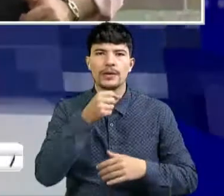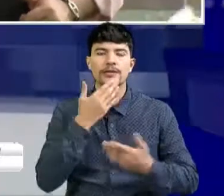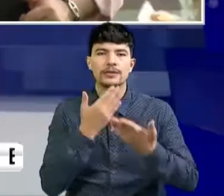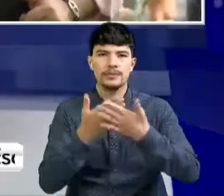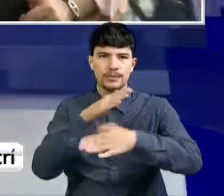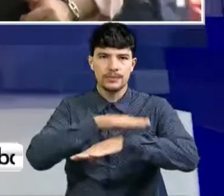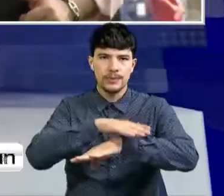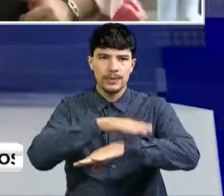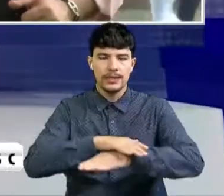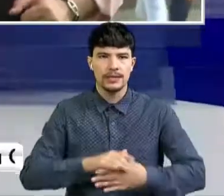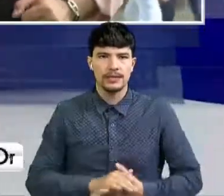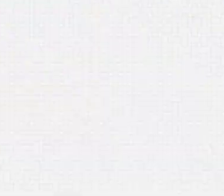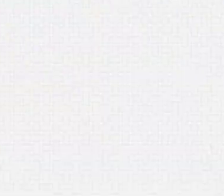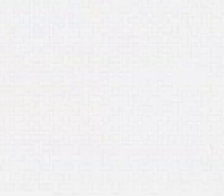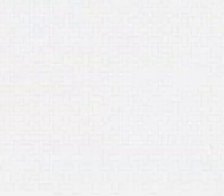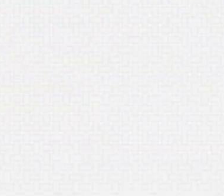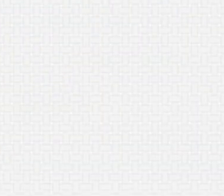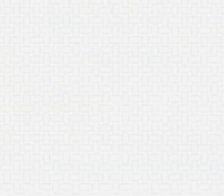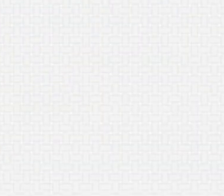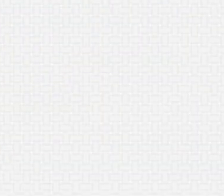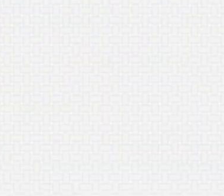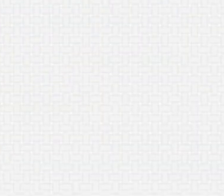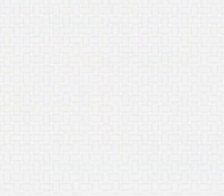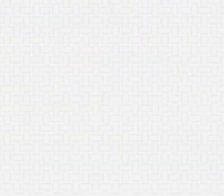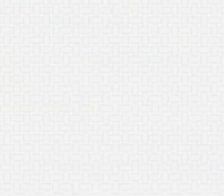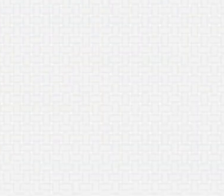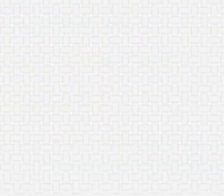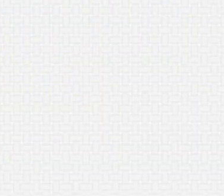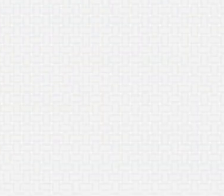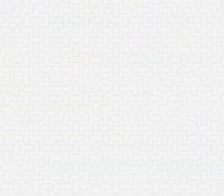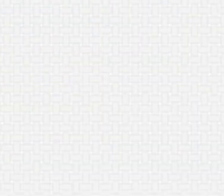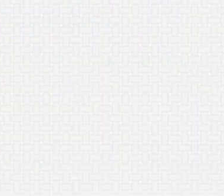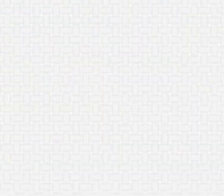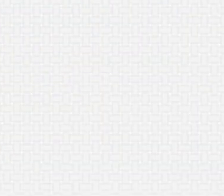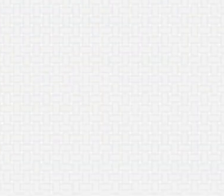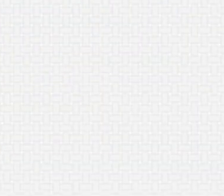centro de estudios buenas tardes ganando poco